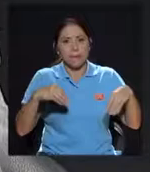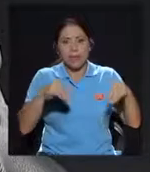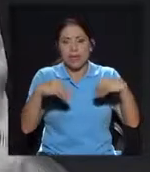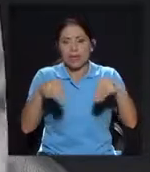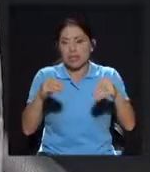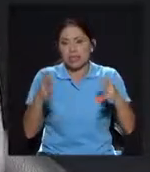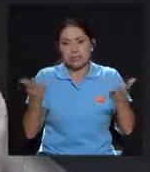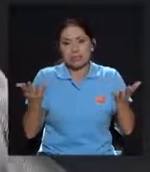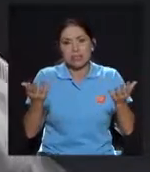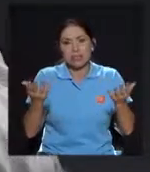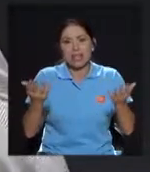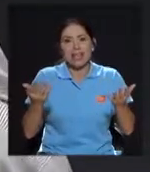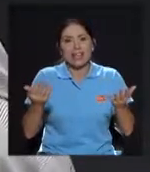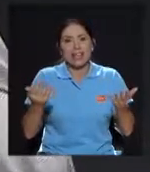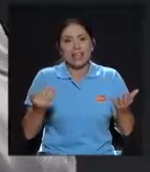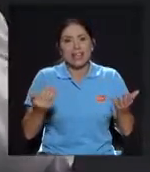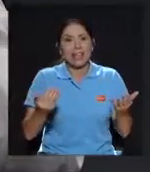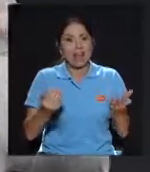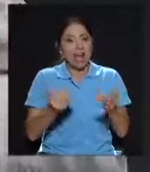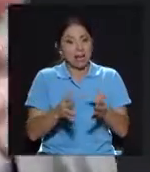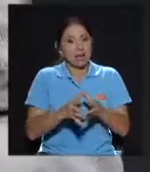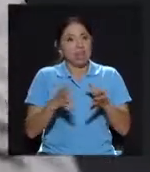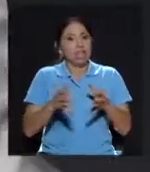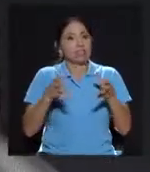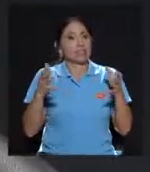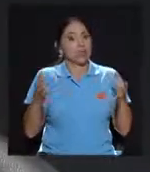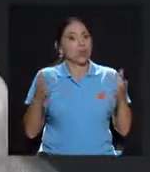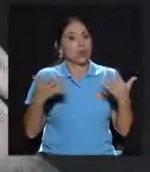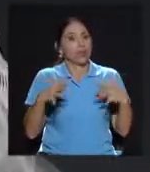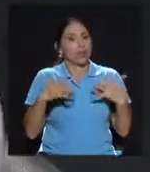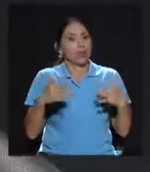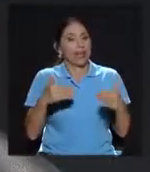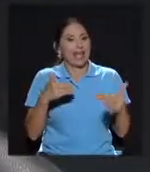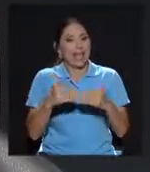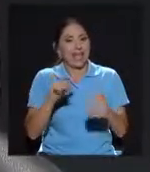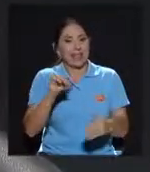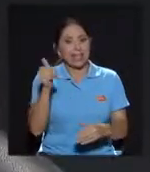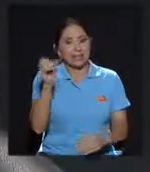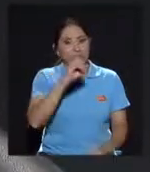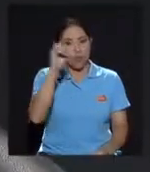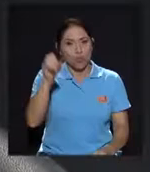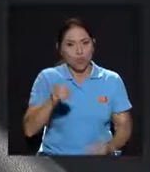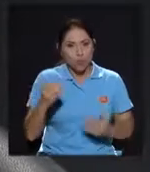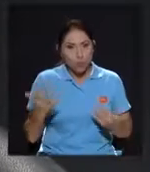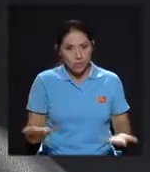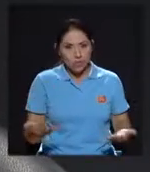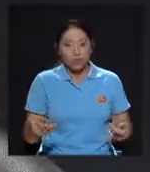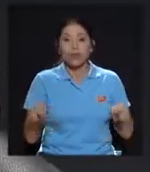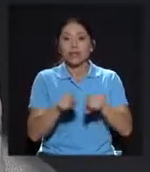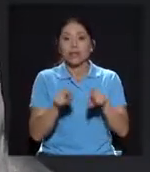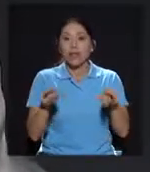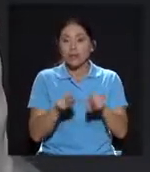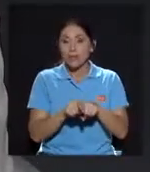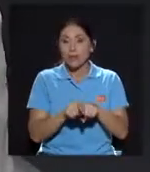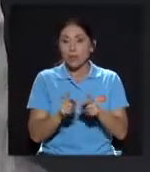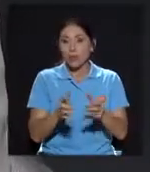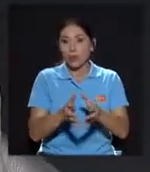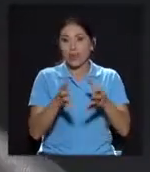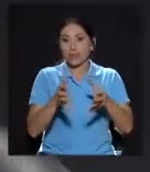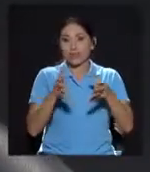normalmente casi en los dos dígitos sobre hace alrededor del 10% y un crecimiento de la inversión extranjera directa